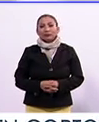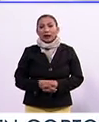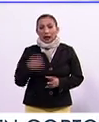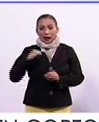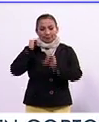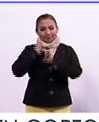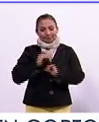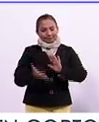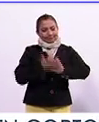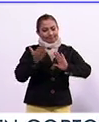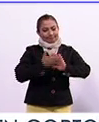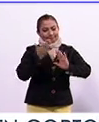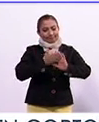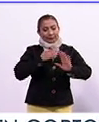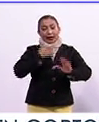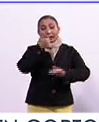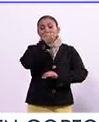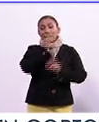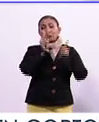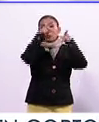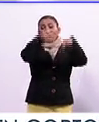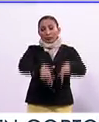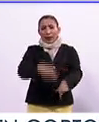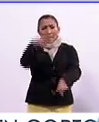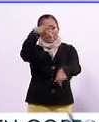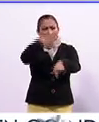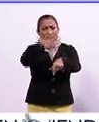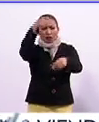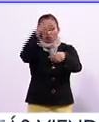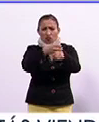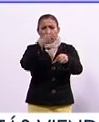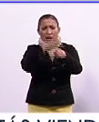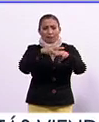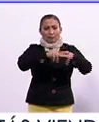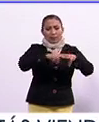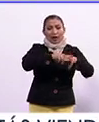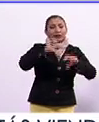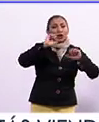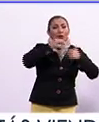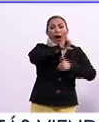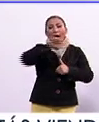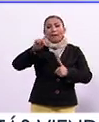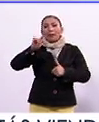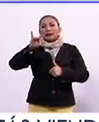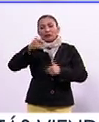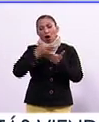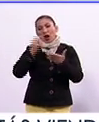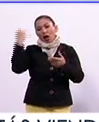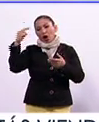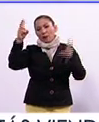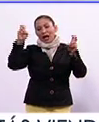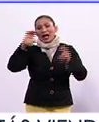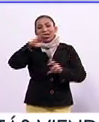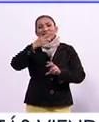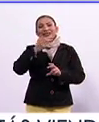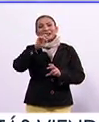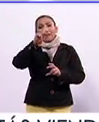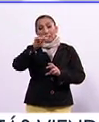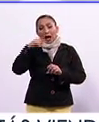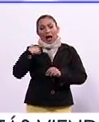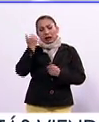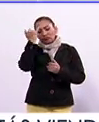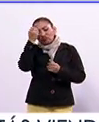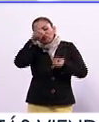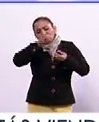Dirigió la construcción de 6 puentes de concreto del ferrocarril Chihuahua-Pacífico, conocido ahora como el Chepe, en los que